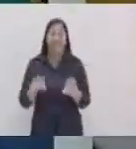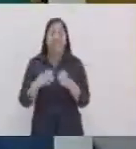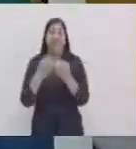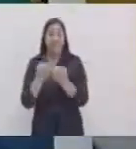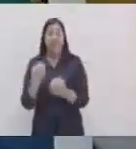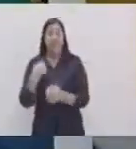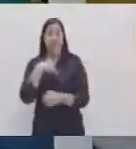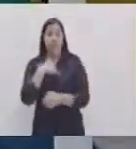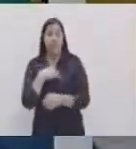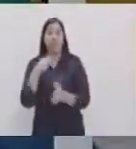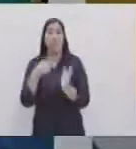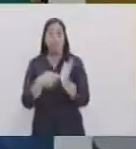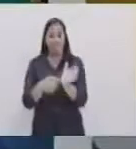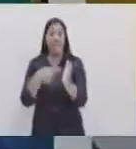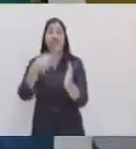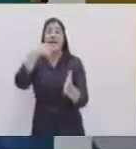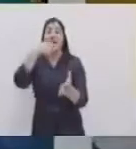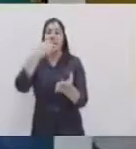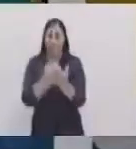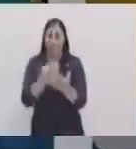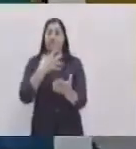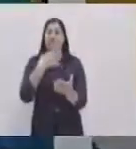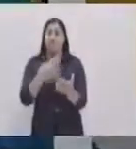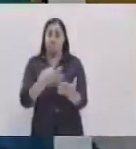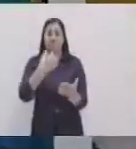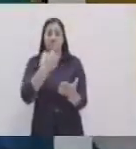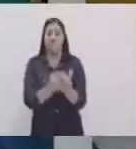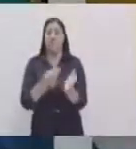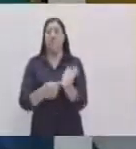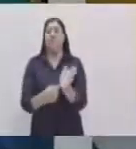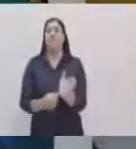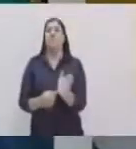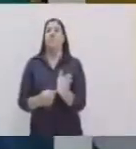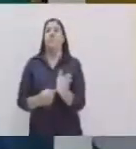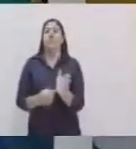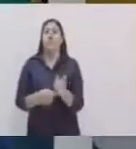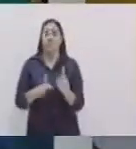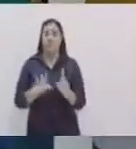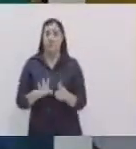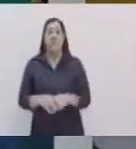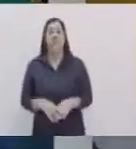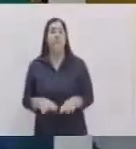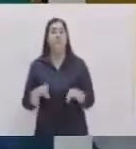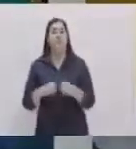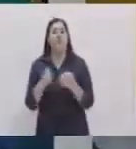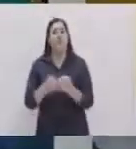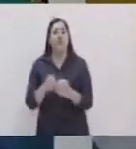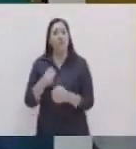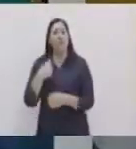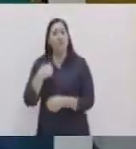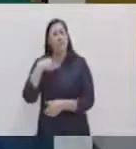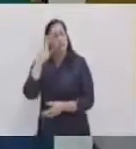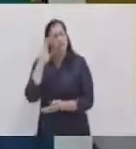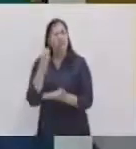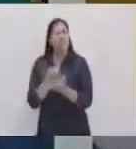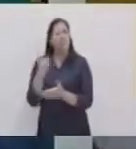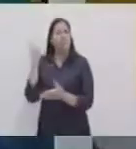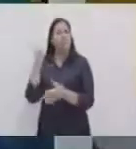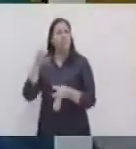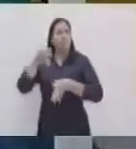lo vamos a ubicar como un dato concreto. Ahora veamos este. Creo que este fue uno de los